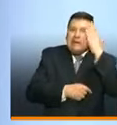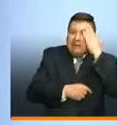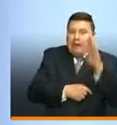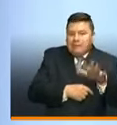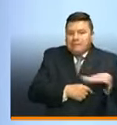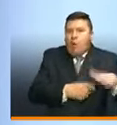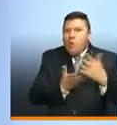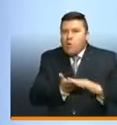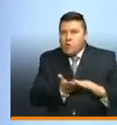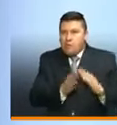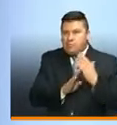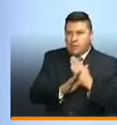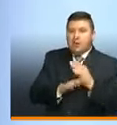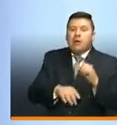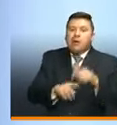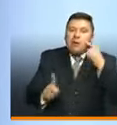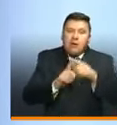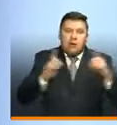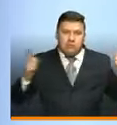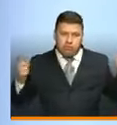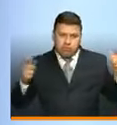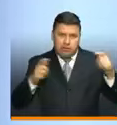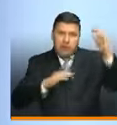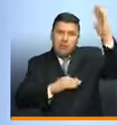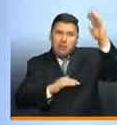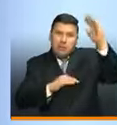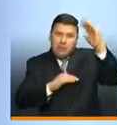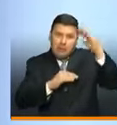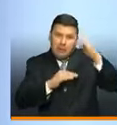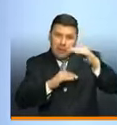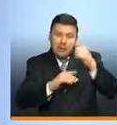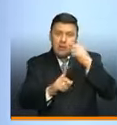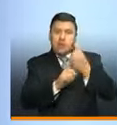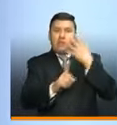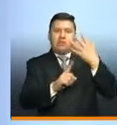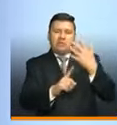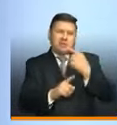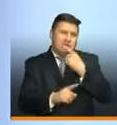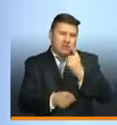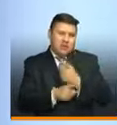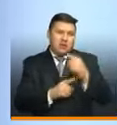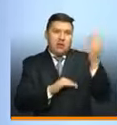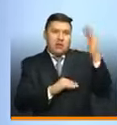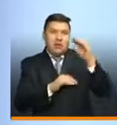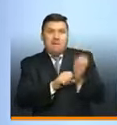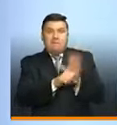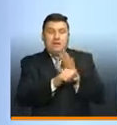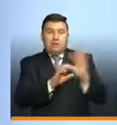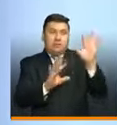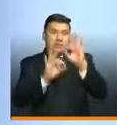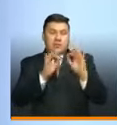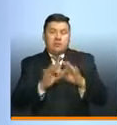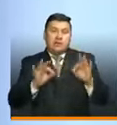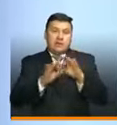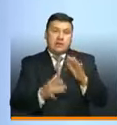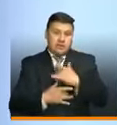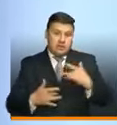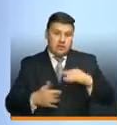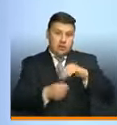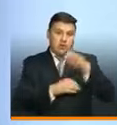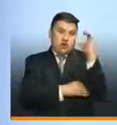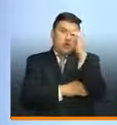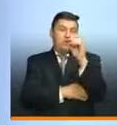acá hay que mitigar el riesgo el impacto más bien del virus sobre la salud de los colombianos